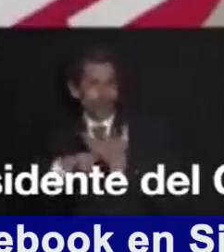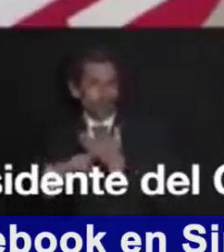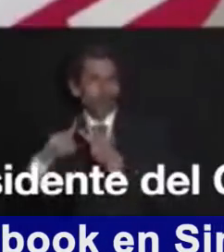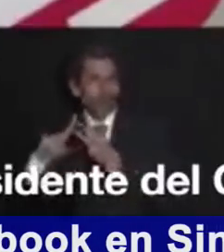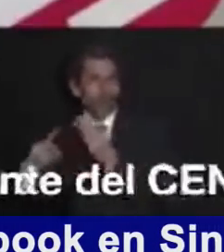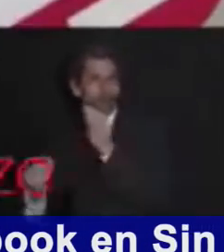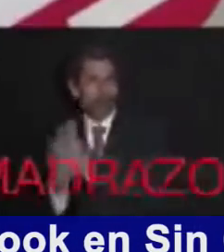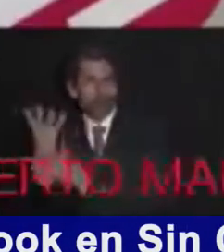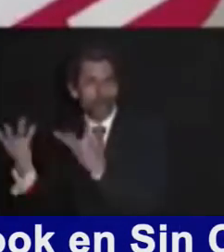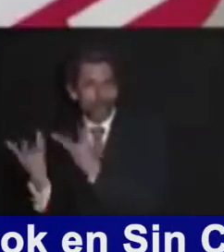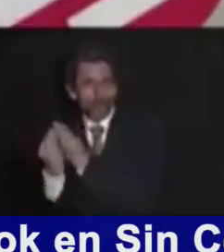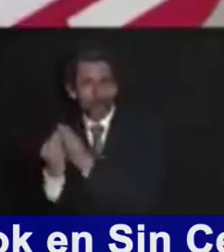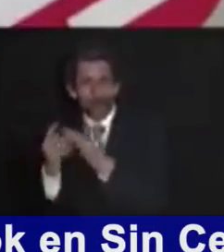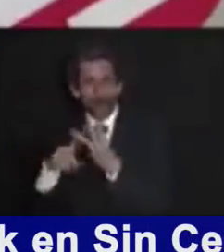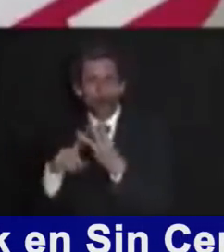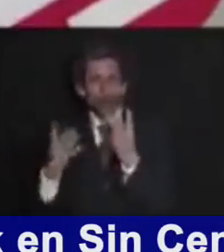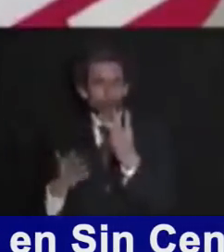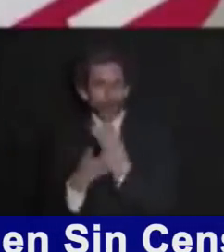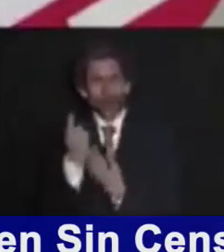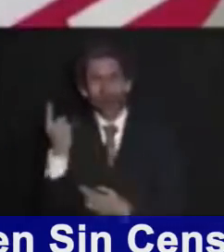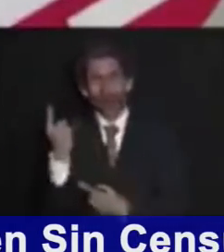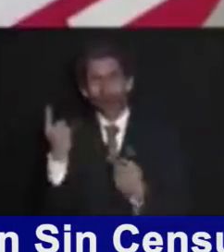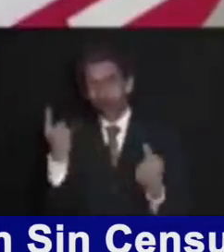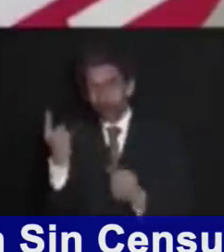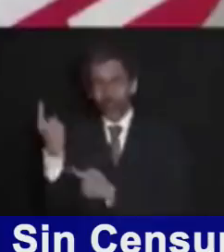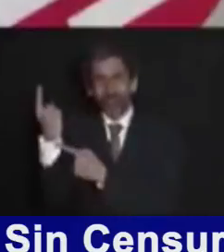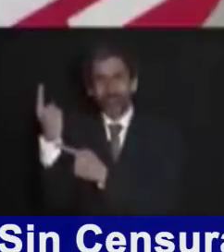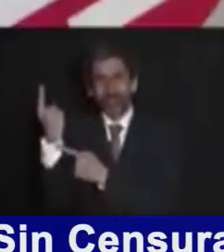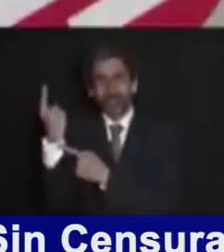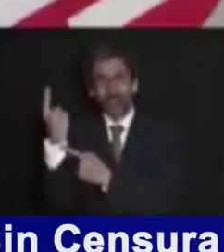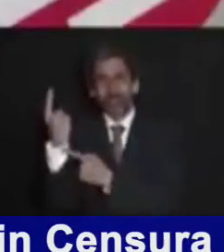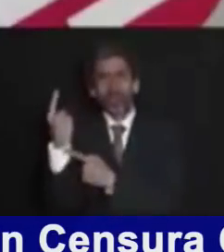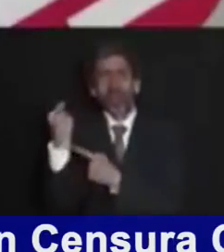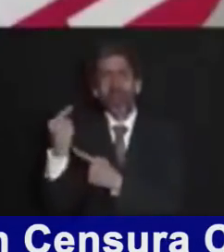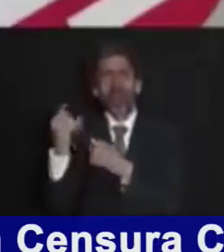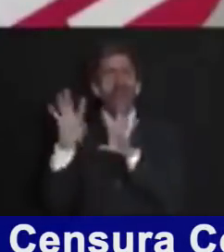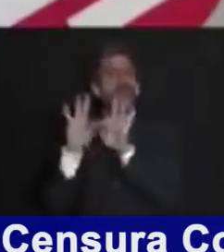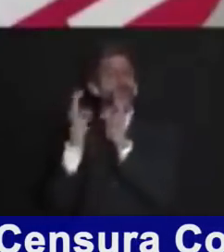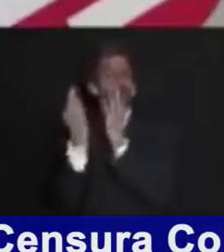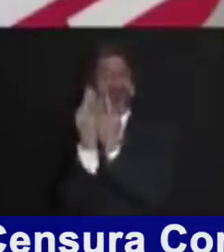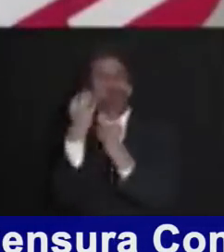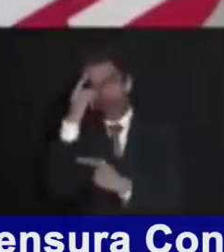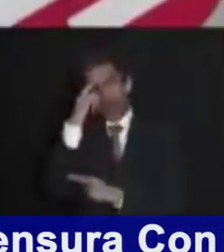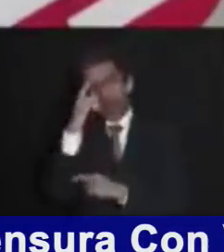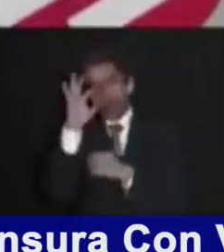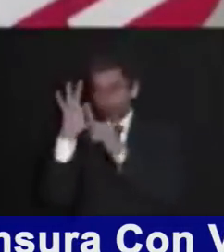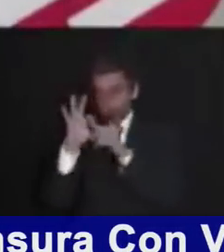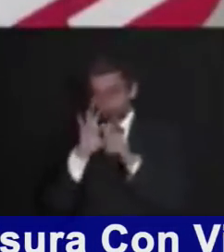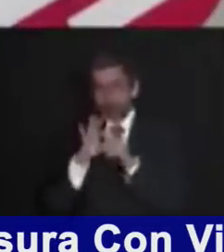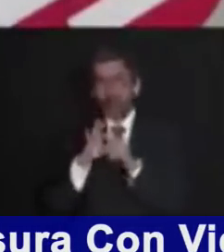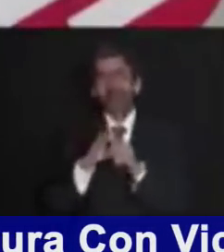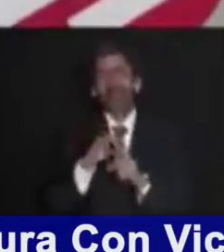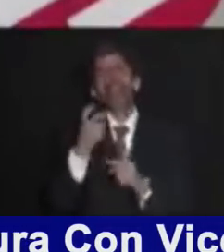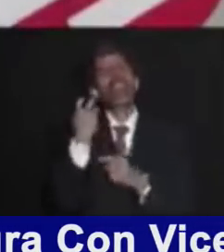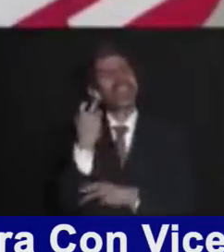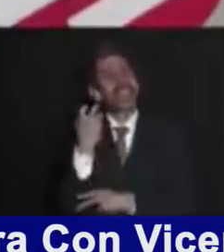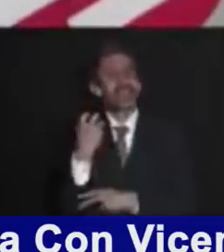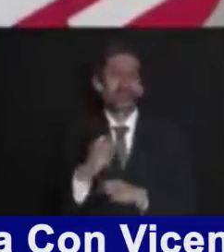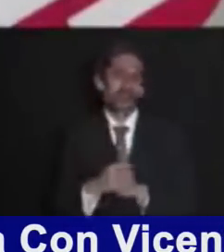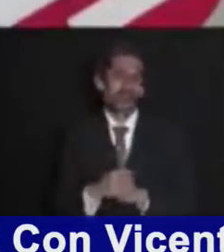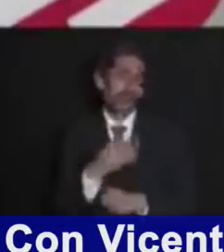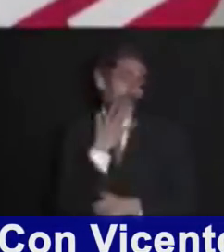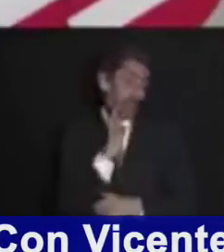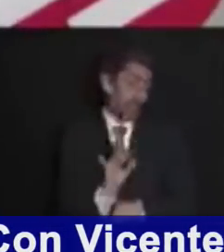Alianza y con nuestra organización, y el método con el que vamos a elegir a los candidatos, no es